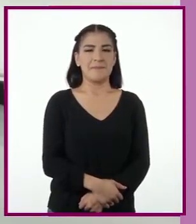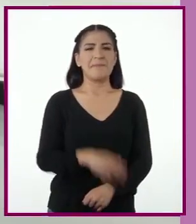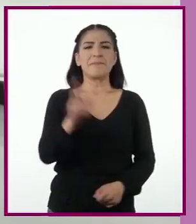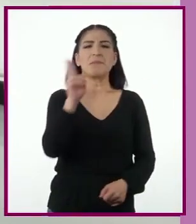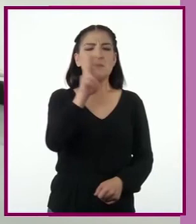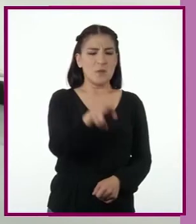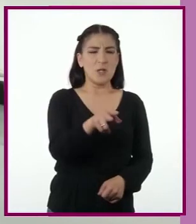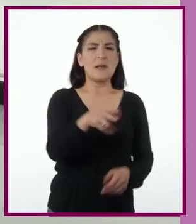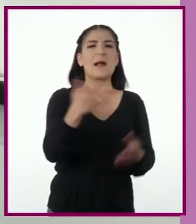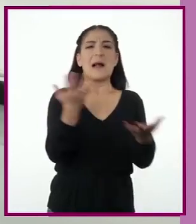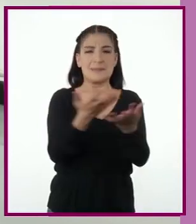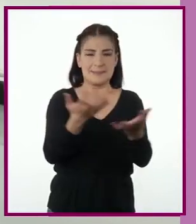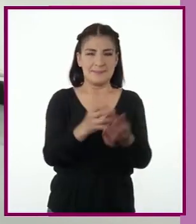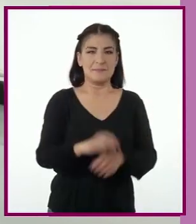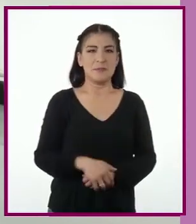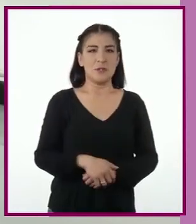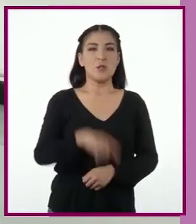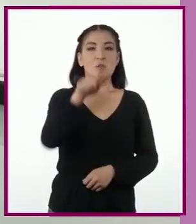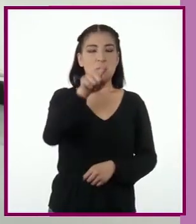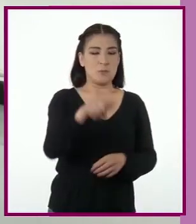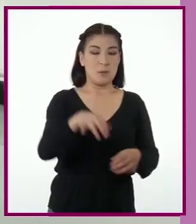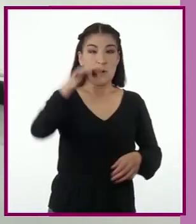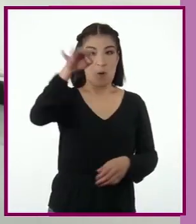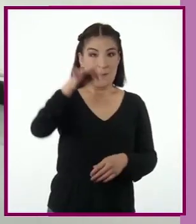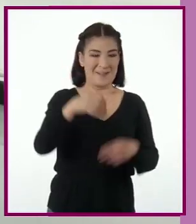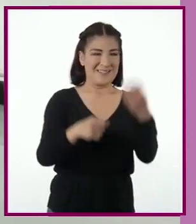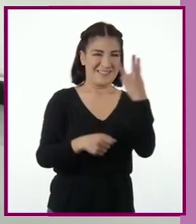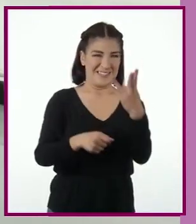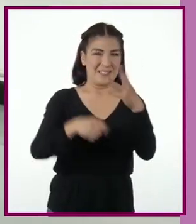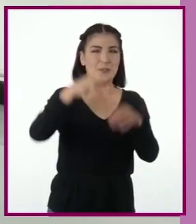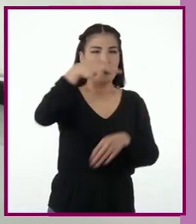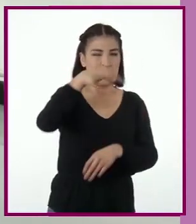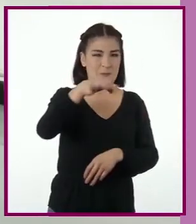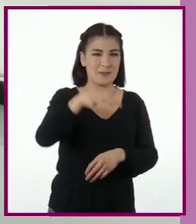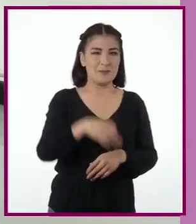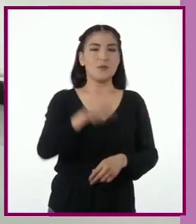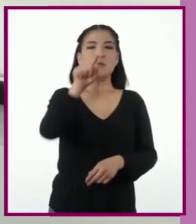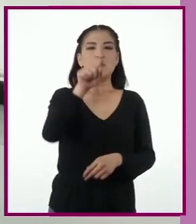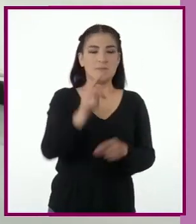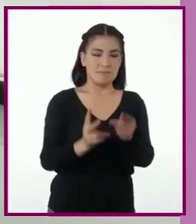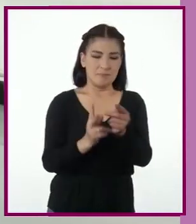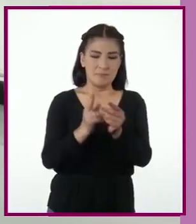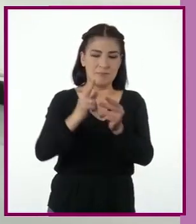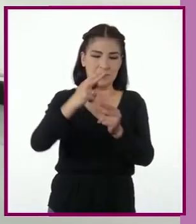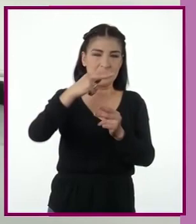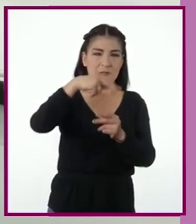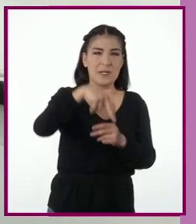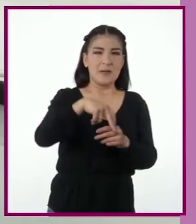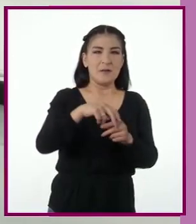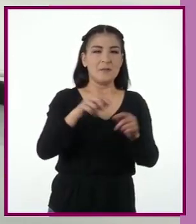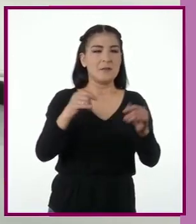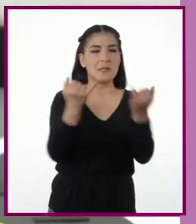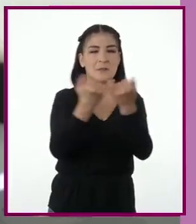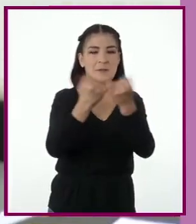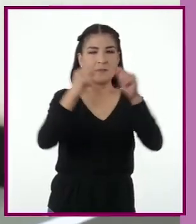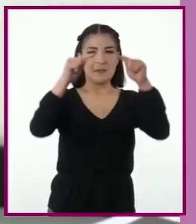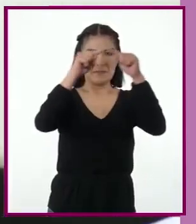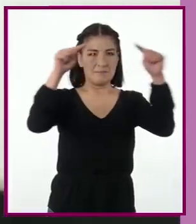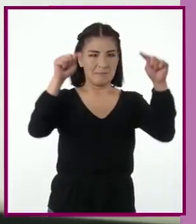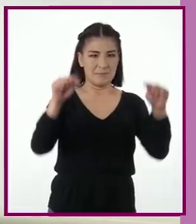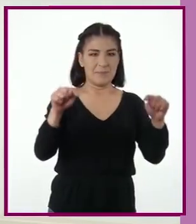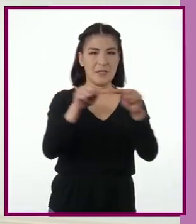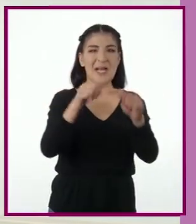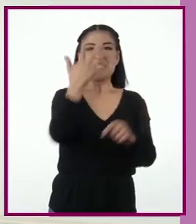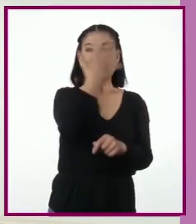Lo que vamos a hacer es lo siguiente: tomarás cada una de las hojas y recortarás pequeños rectángulos de 5 por